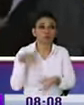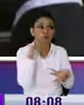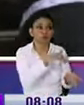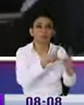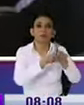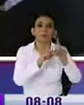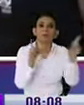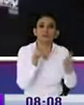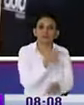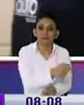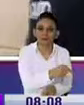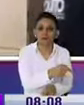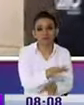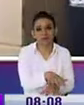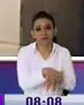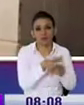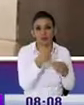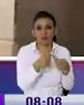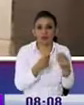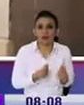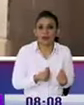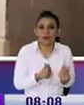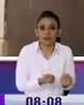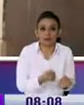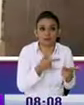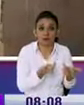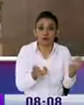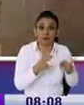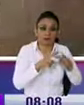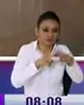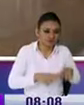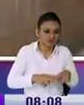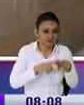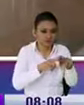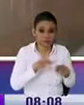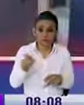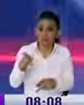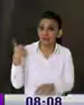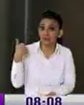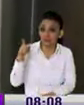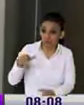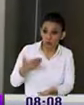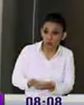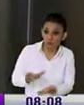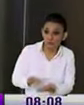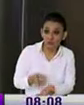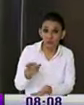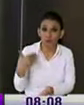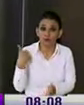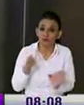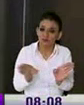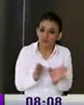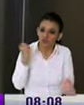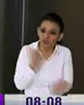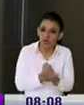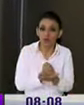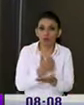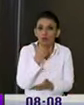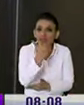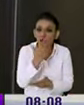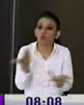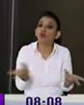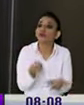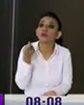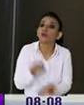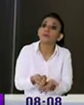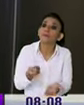Quito para hacer una reinspección de ese producto, y si es que justifican con certificados o alguna documentación de la procedencia de esa